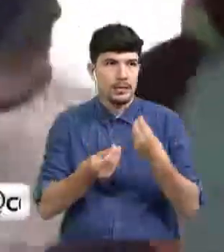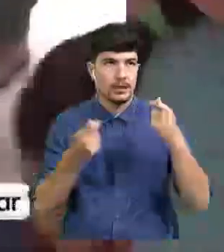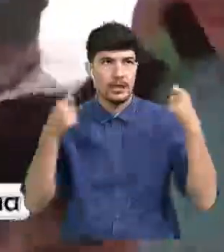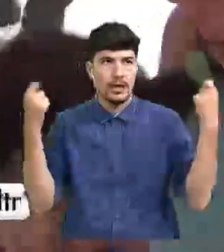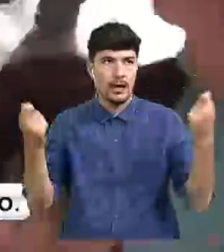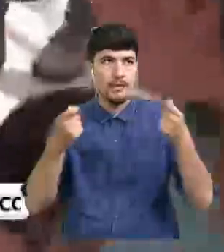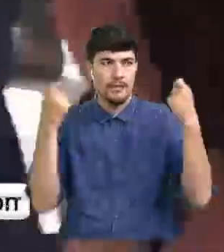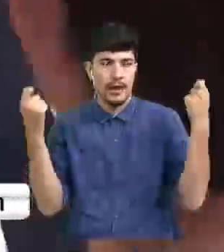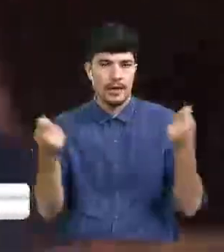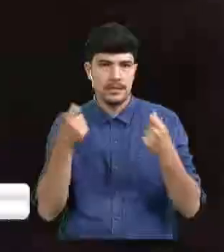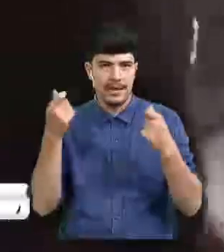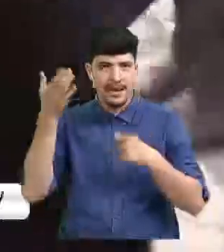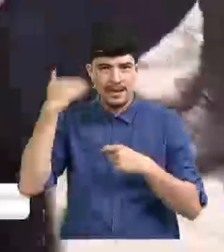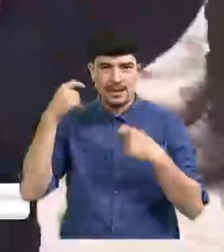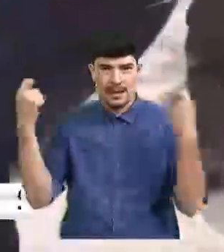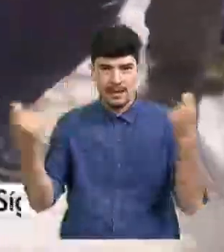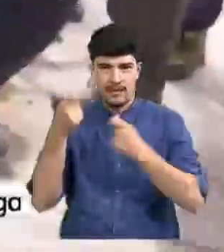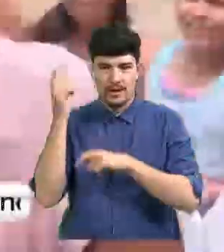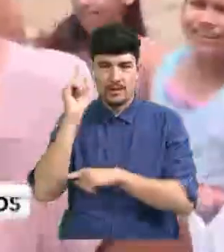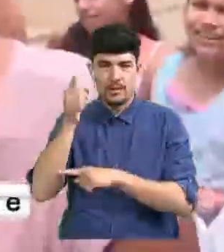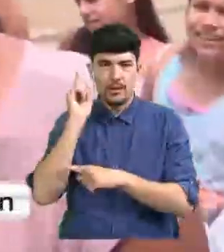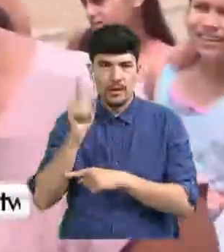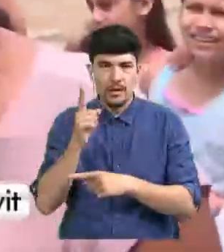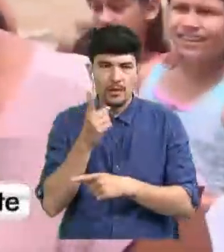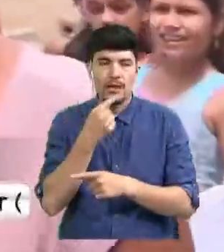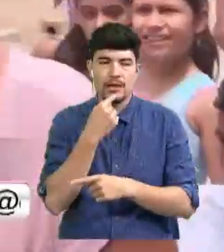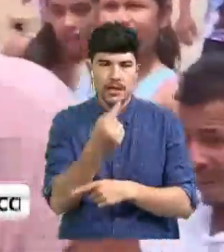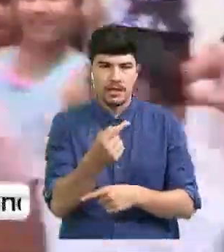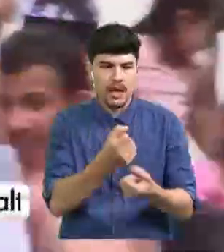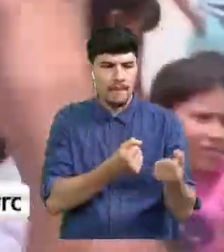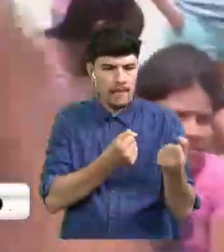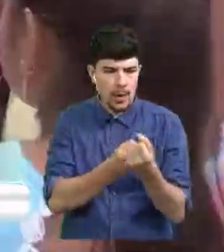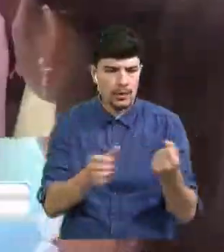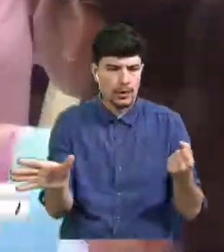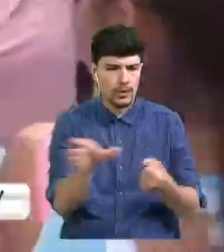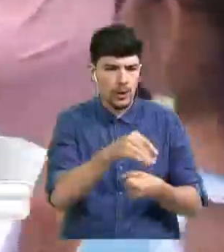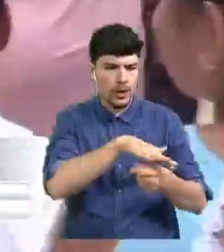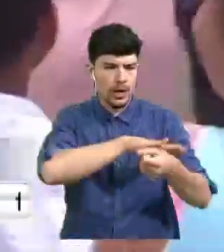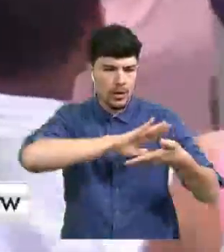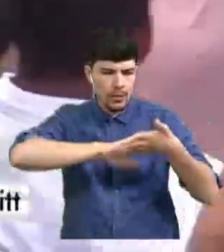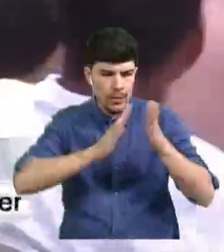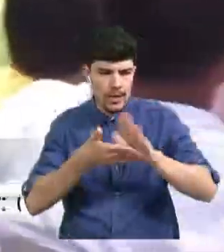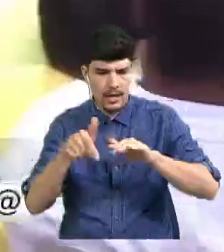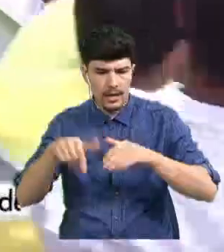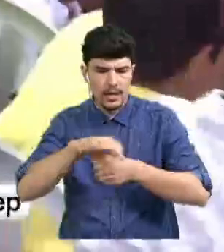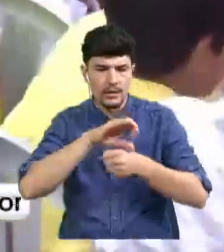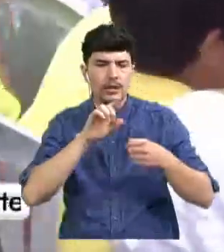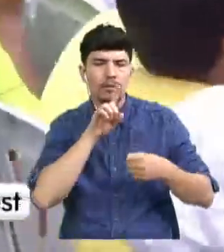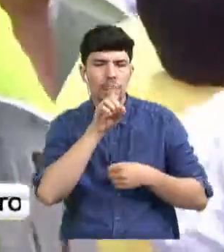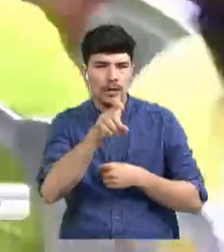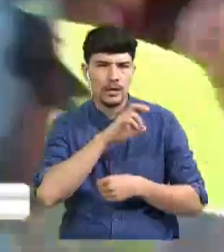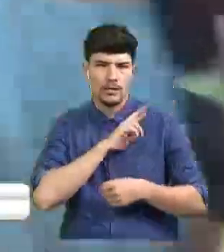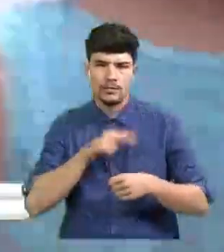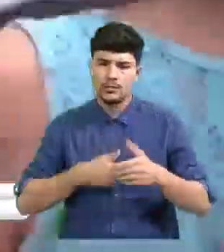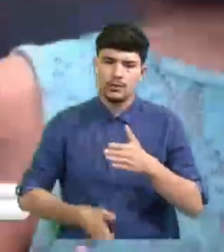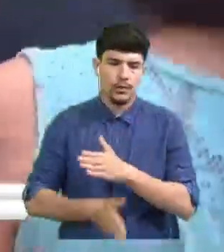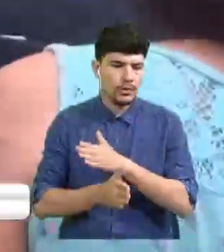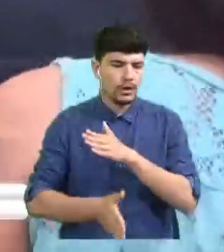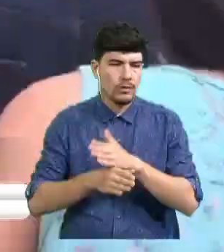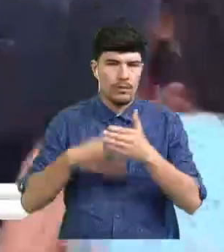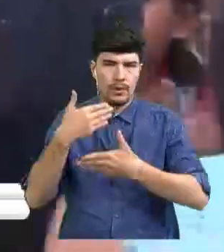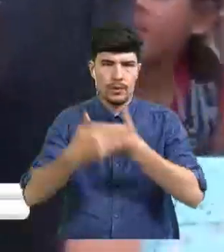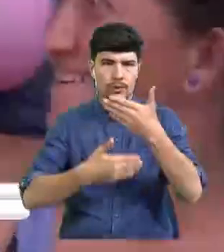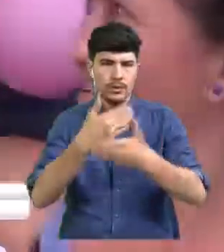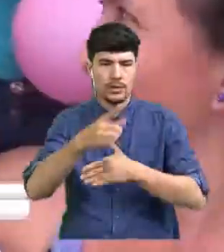campaña. Desde la campaña se habló en todos estos sectores que había que darle continuidad a esos procesos de legalización y de